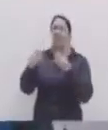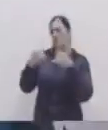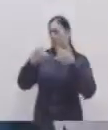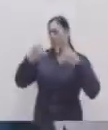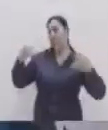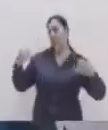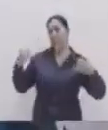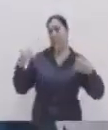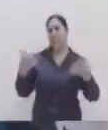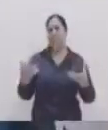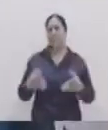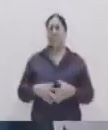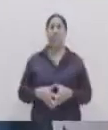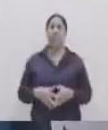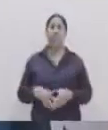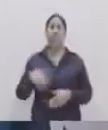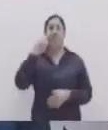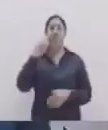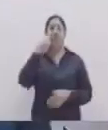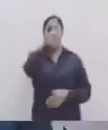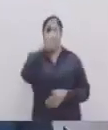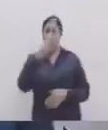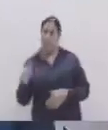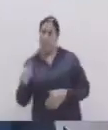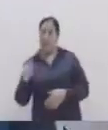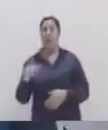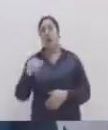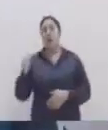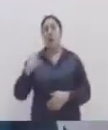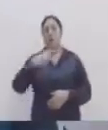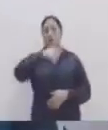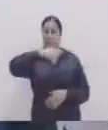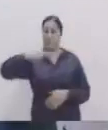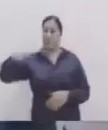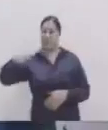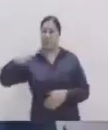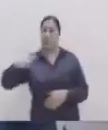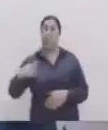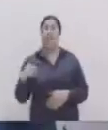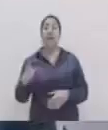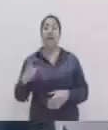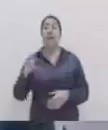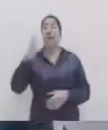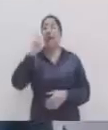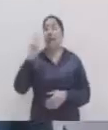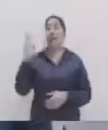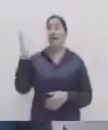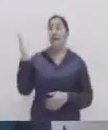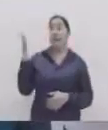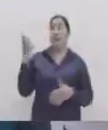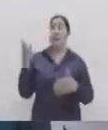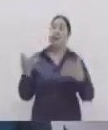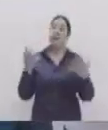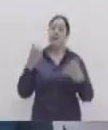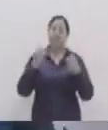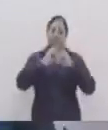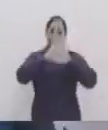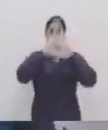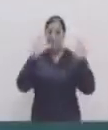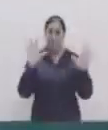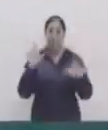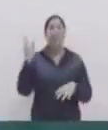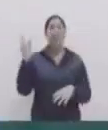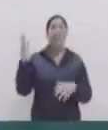tanto también las líneas inclinadas, la línea horizontal, para dar una vista un poquito más